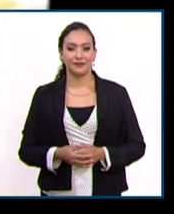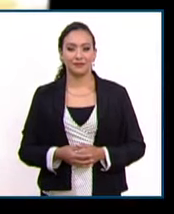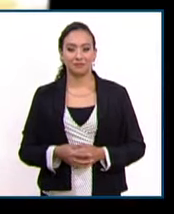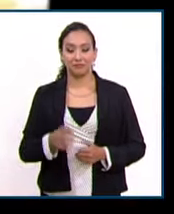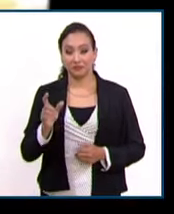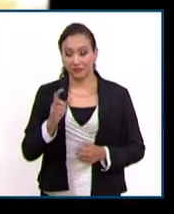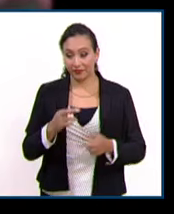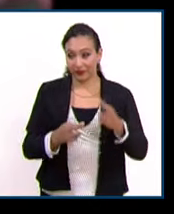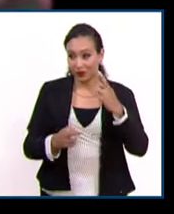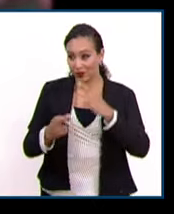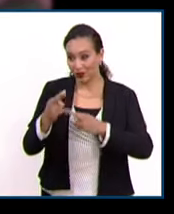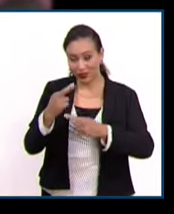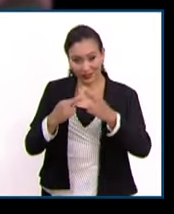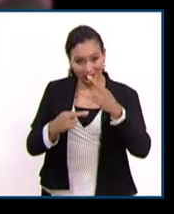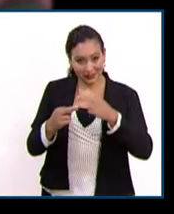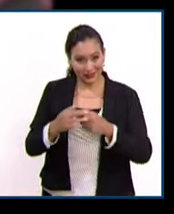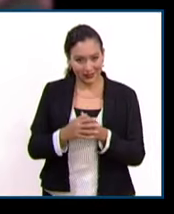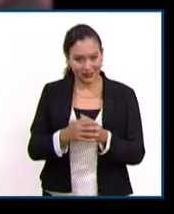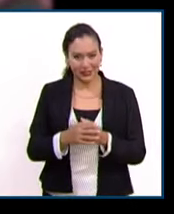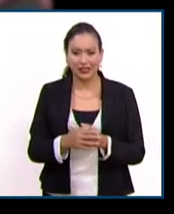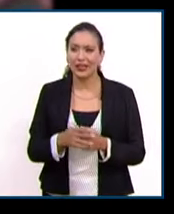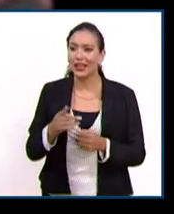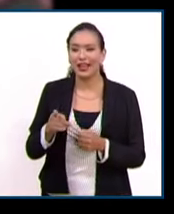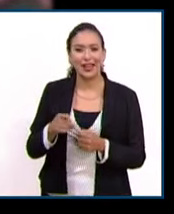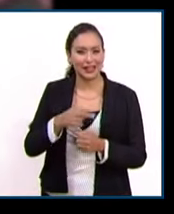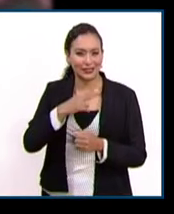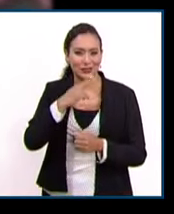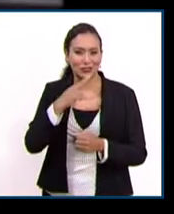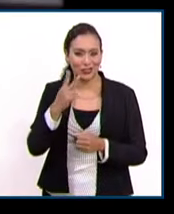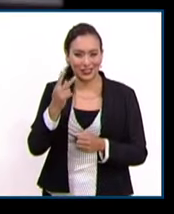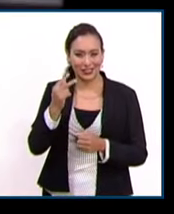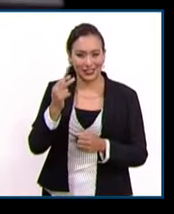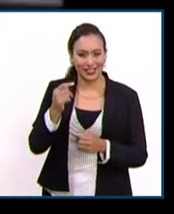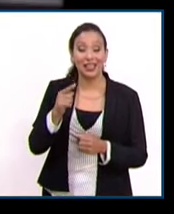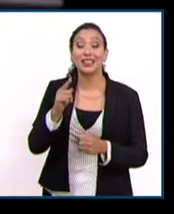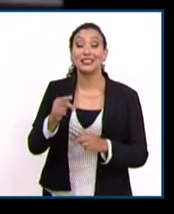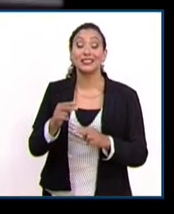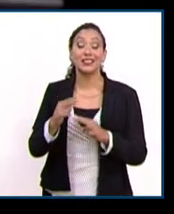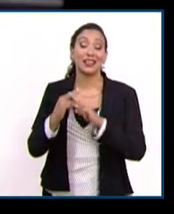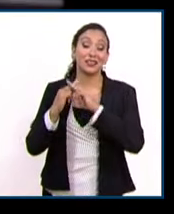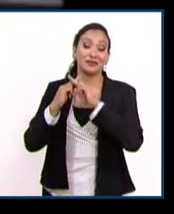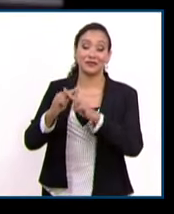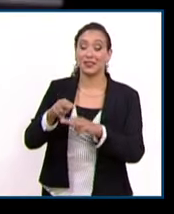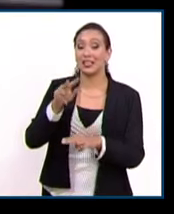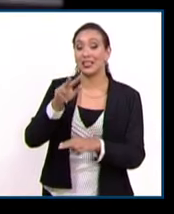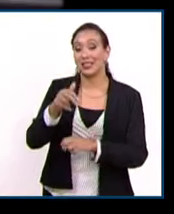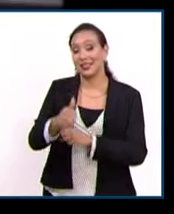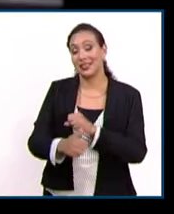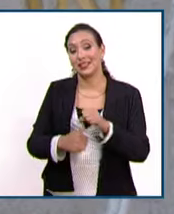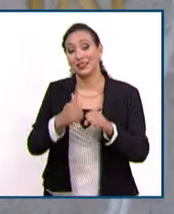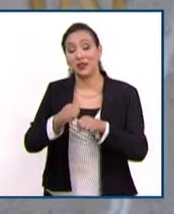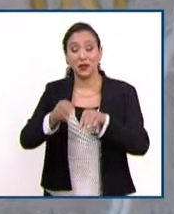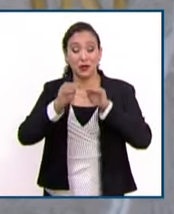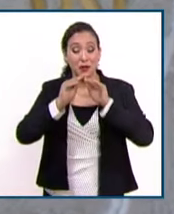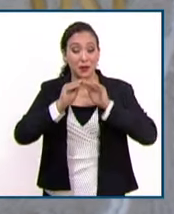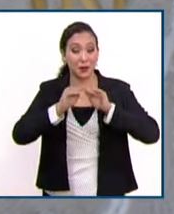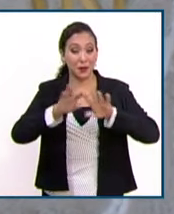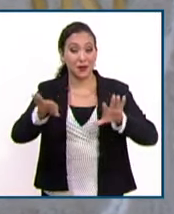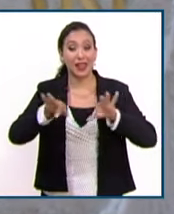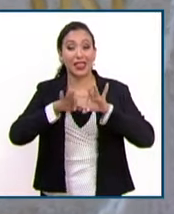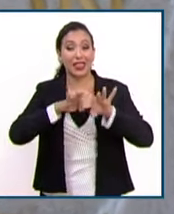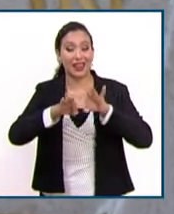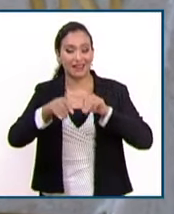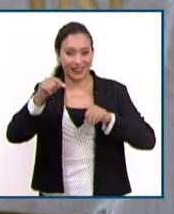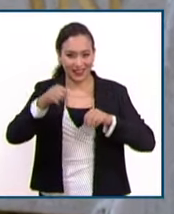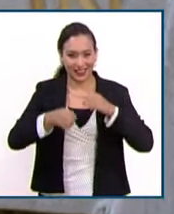A regresar. El canal del Poder Judicial de la Federación cumplió 18 años de difundir el trabajo